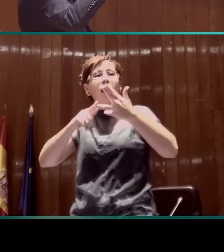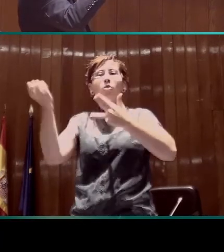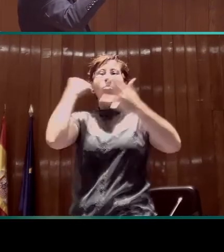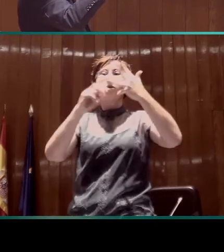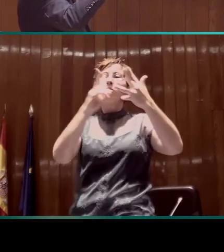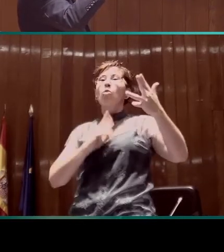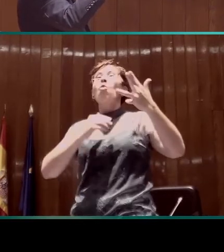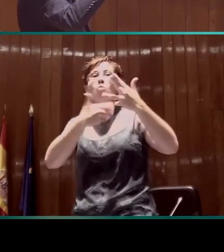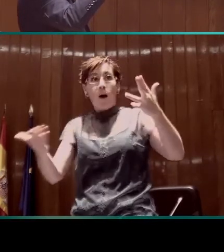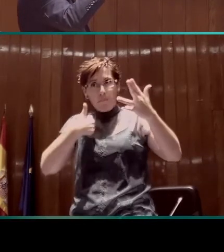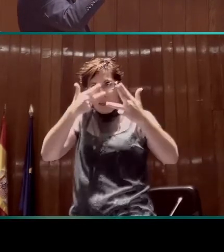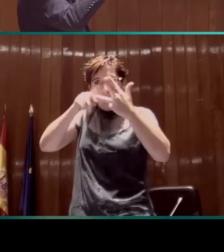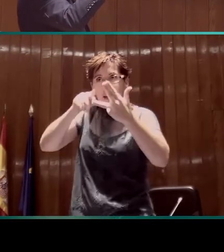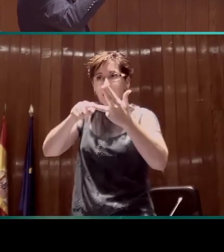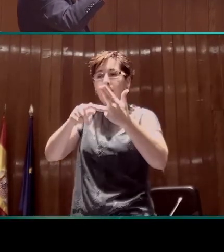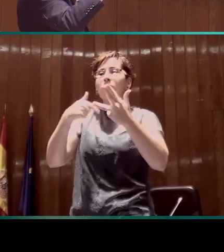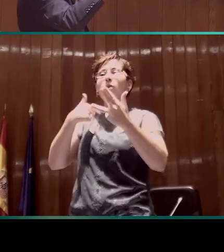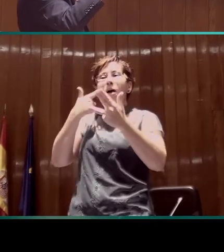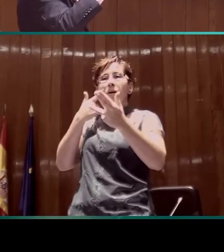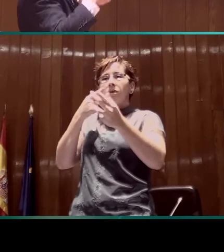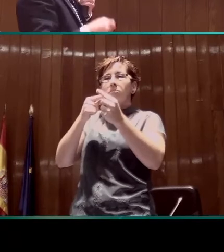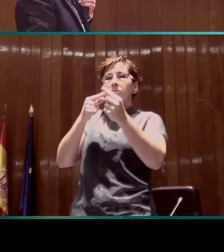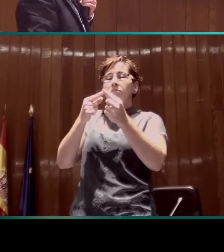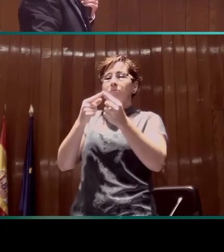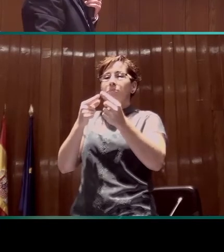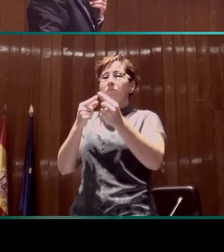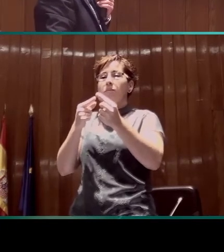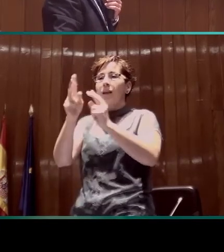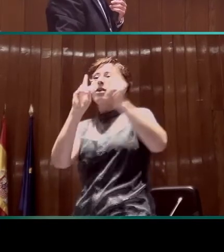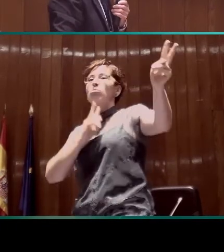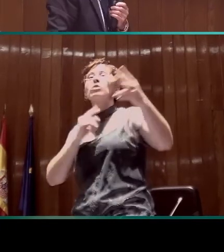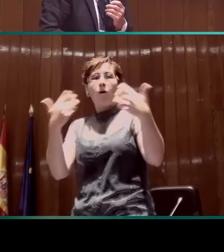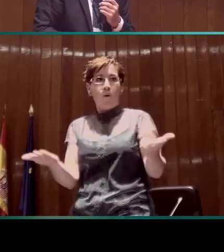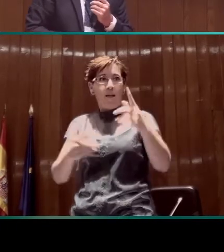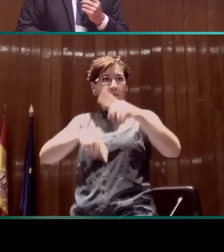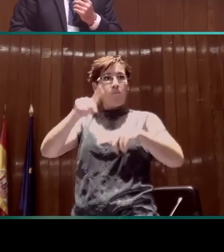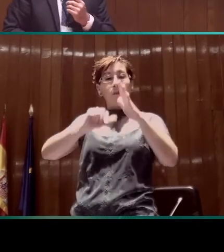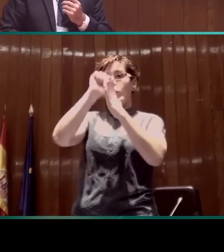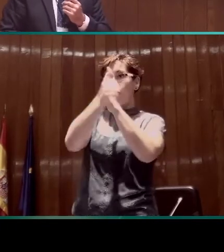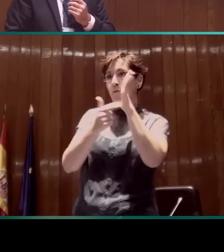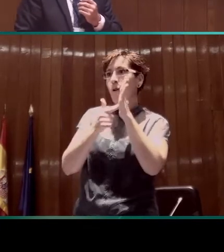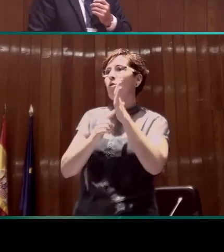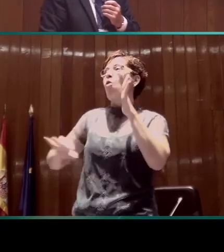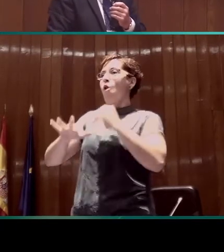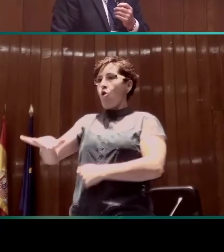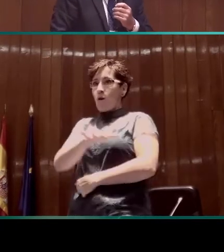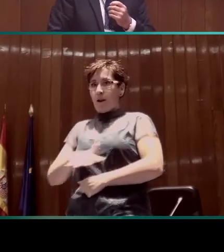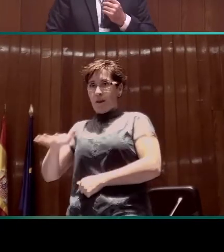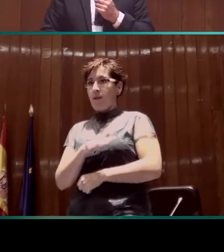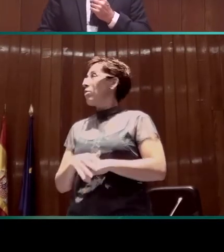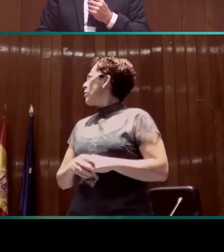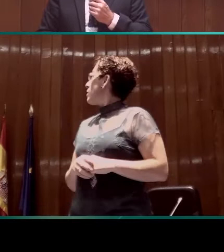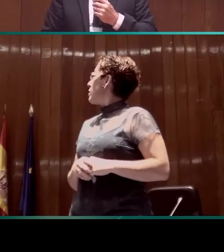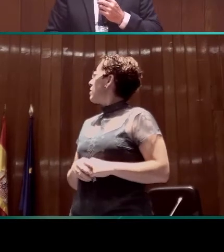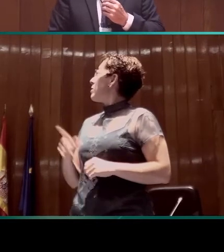la configuración, es decir, de la configuración de la mano o de la localización. Esto es